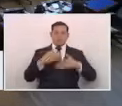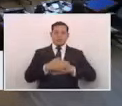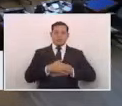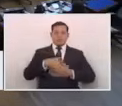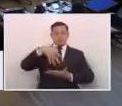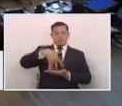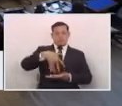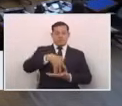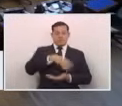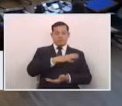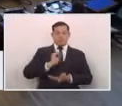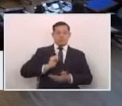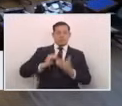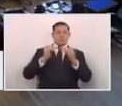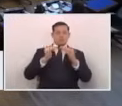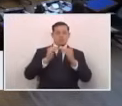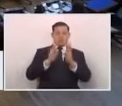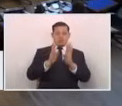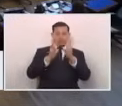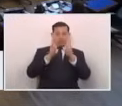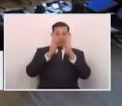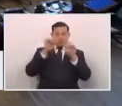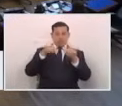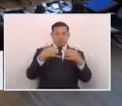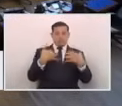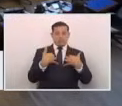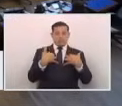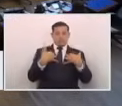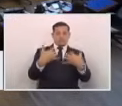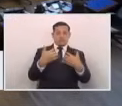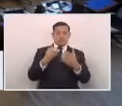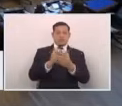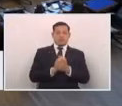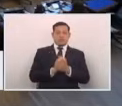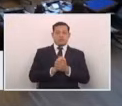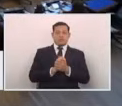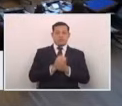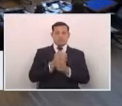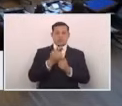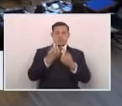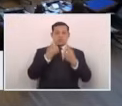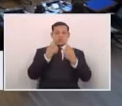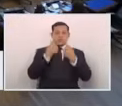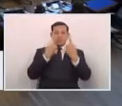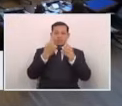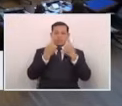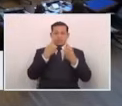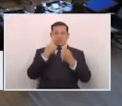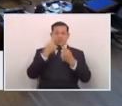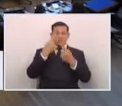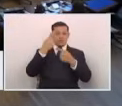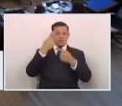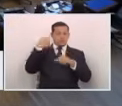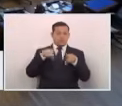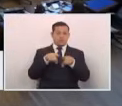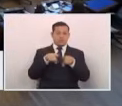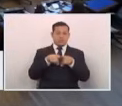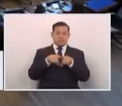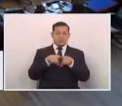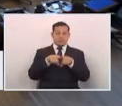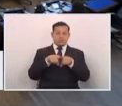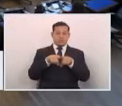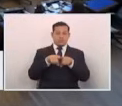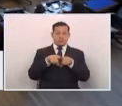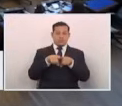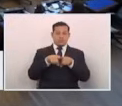Al pueblo salvadoreño también, que está sintonizando esta sesión plenaria, a nuestros visitantes, hermanos, queridos